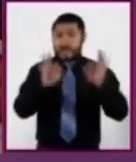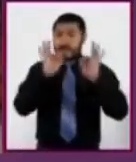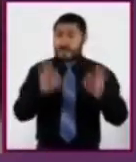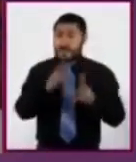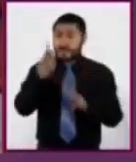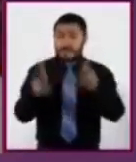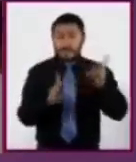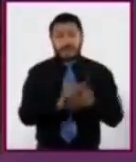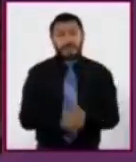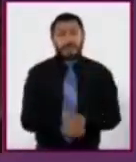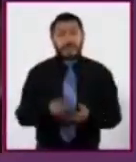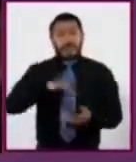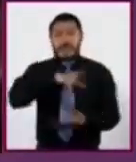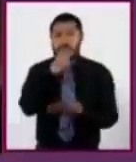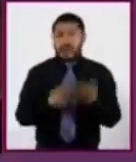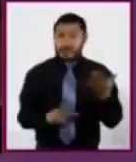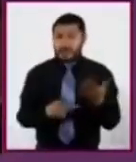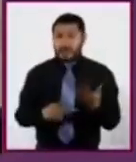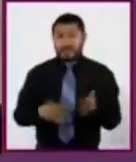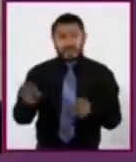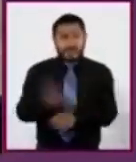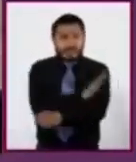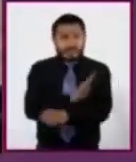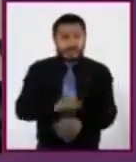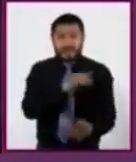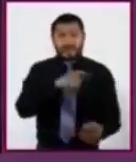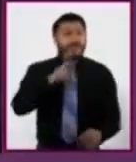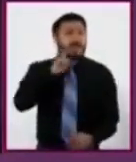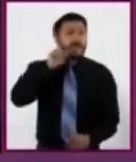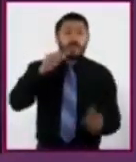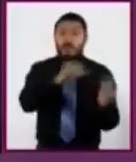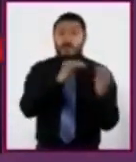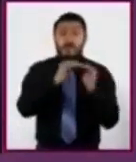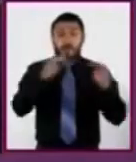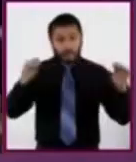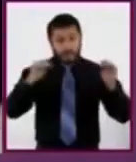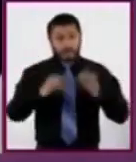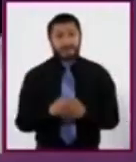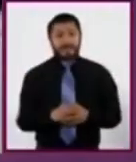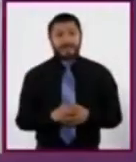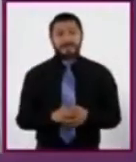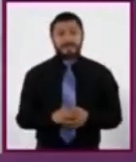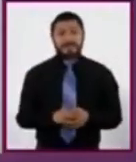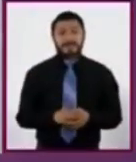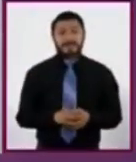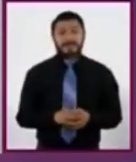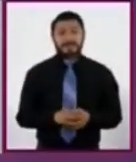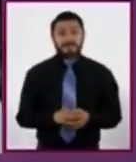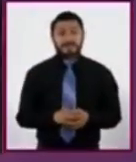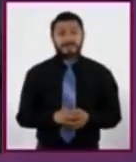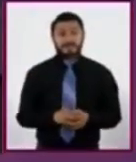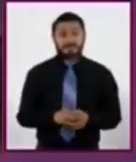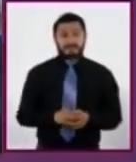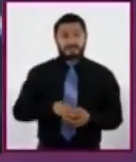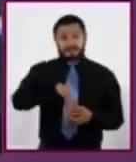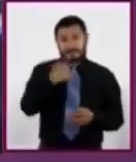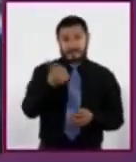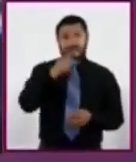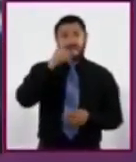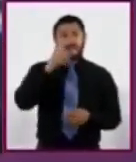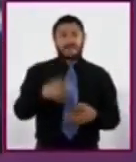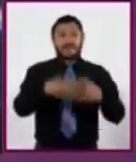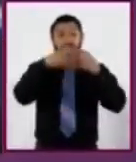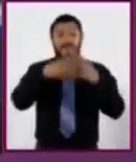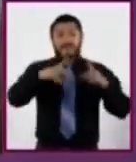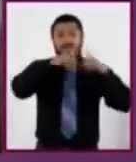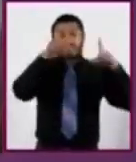Cuenta con un programa a favor de la igualdad de género. Por otro lado, el Sistema Nacional, DIF, brinda